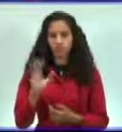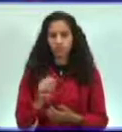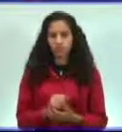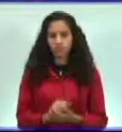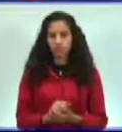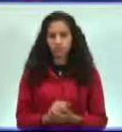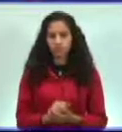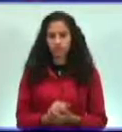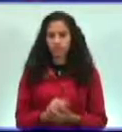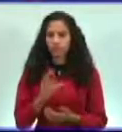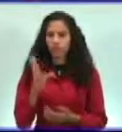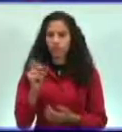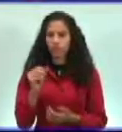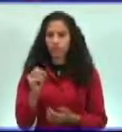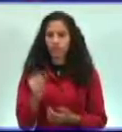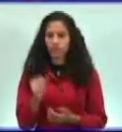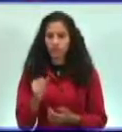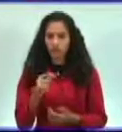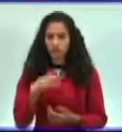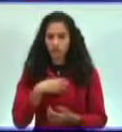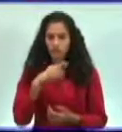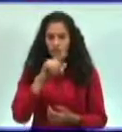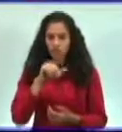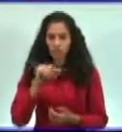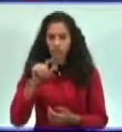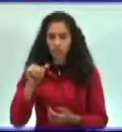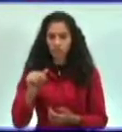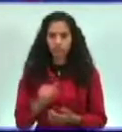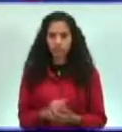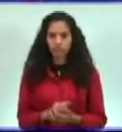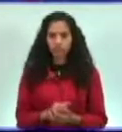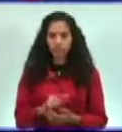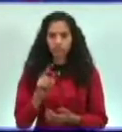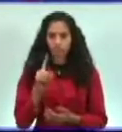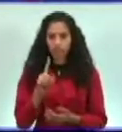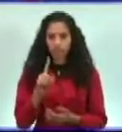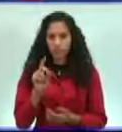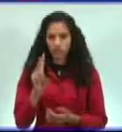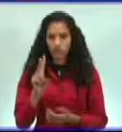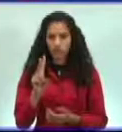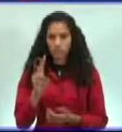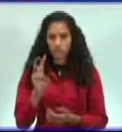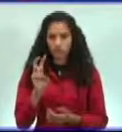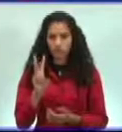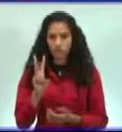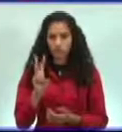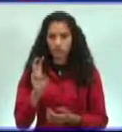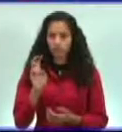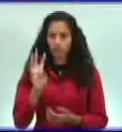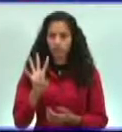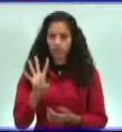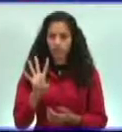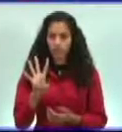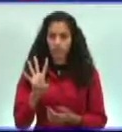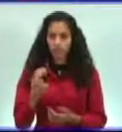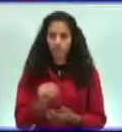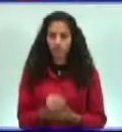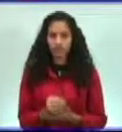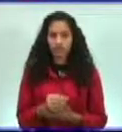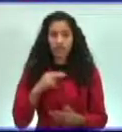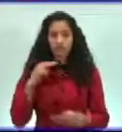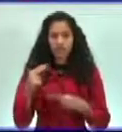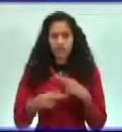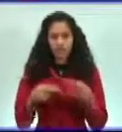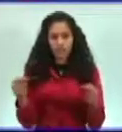5. ¿Cuántos hemos tachado? 1, 2, 3 y 4. ¿Qué igualdad